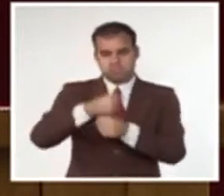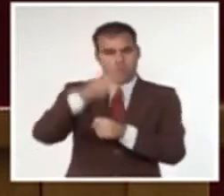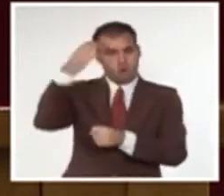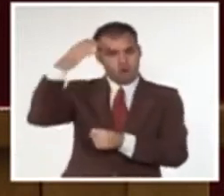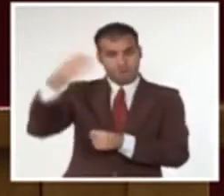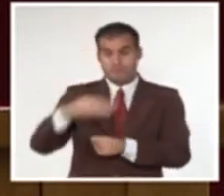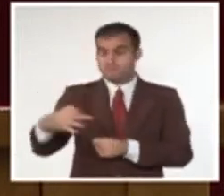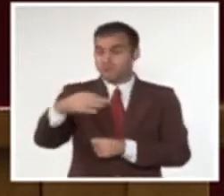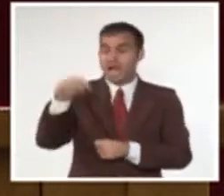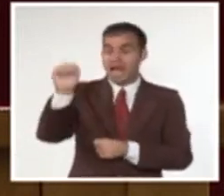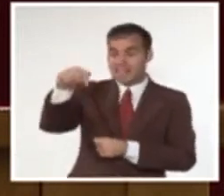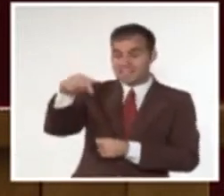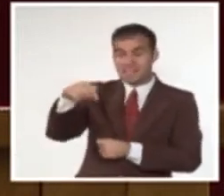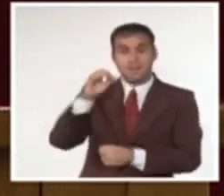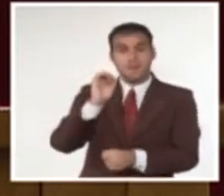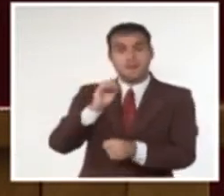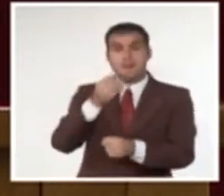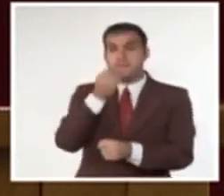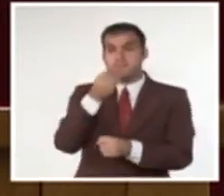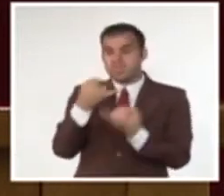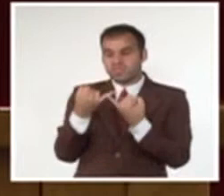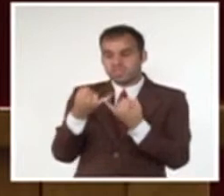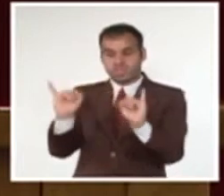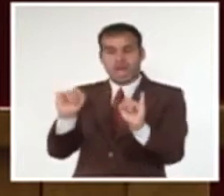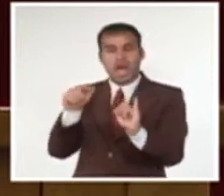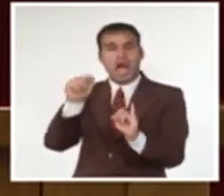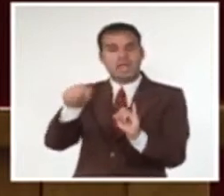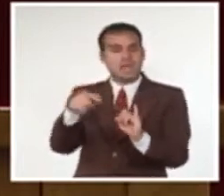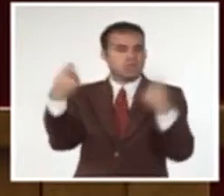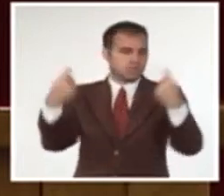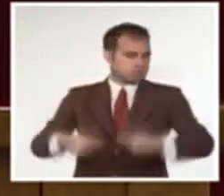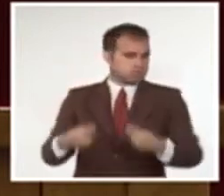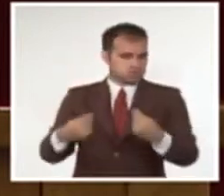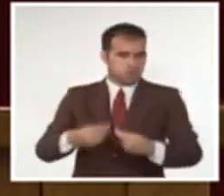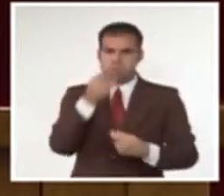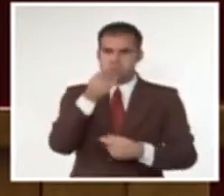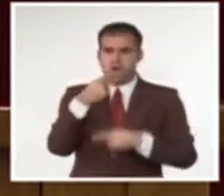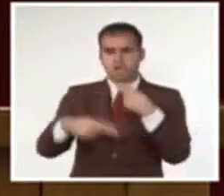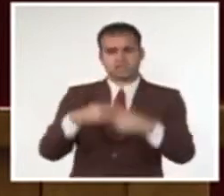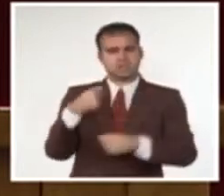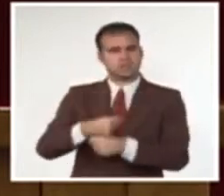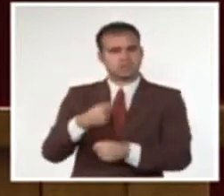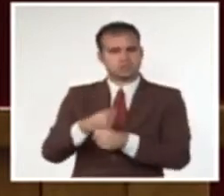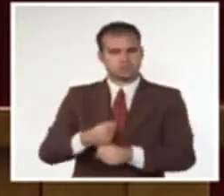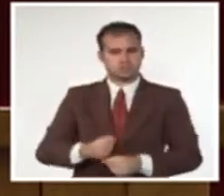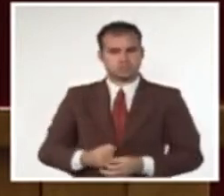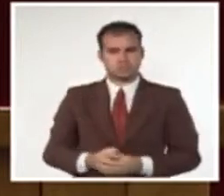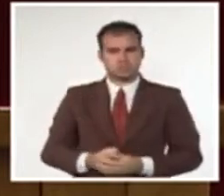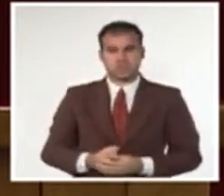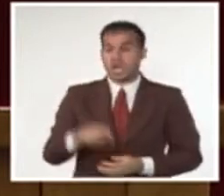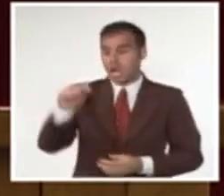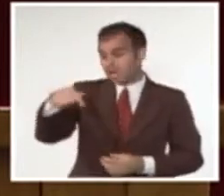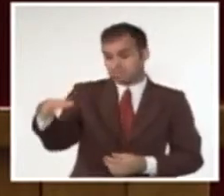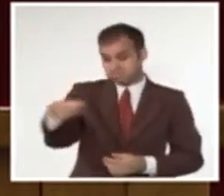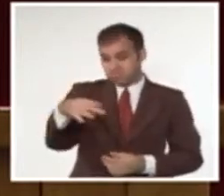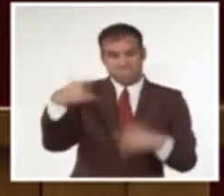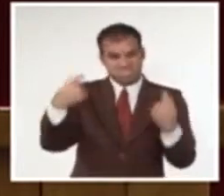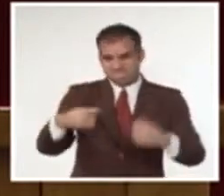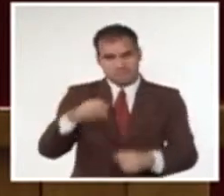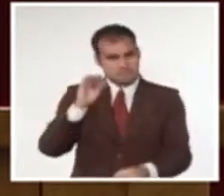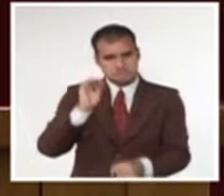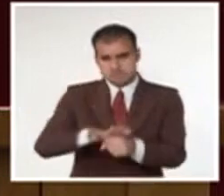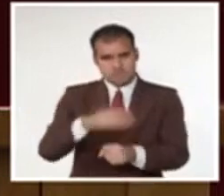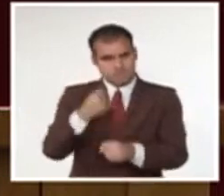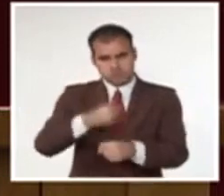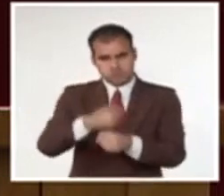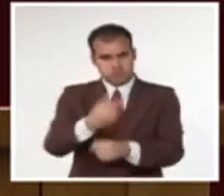favoreciendo la autonomía del municipio en las decisiones y acciones, Ahí es donde primero tenemos que hacer fuerte el